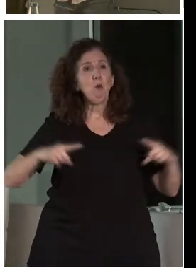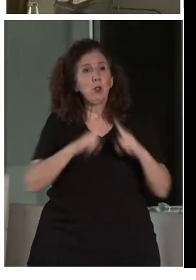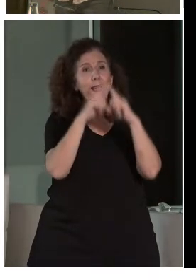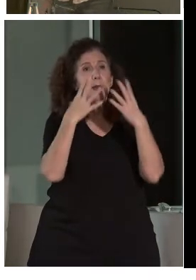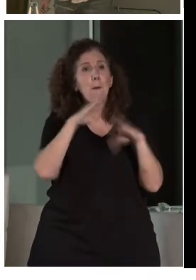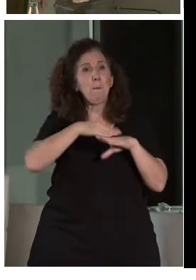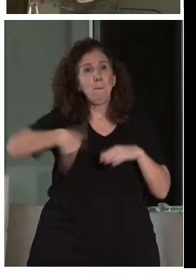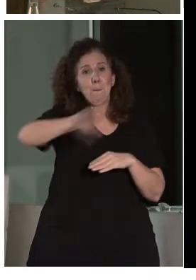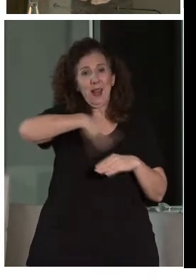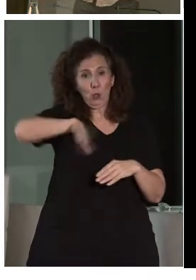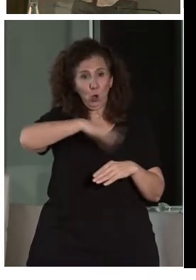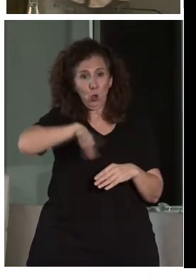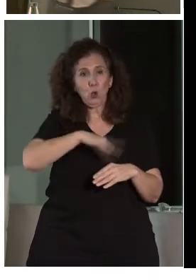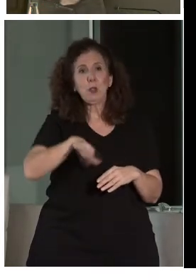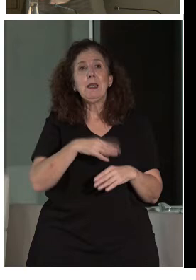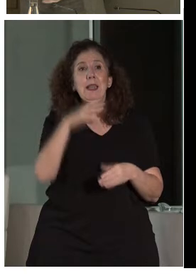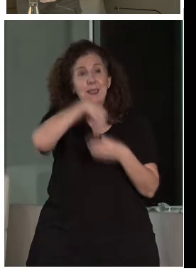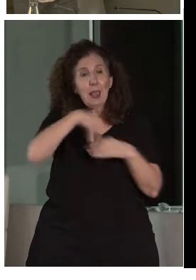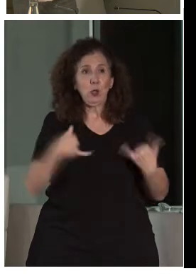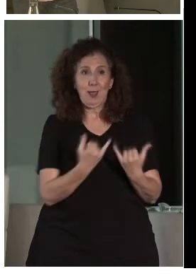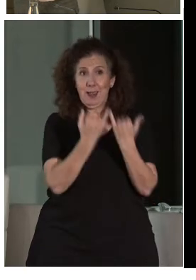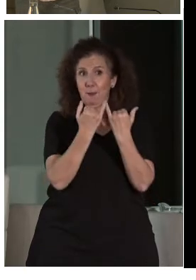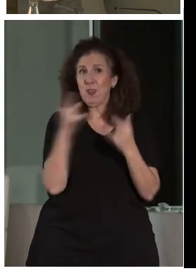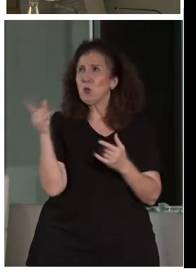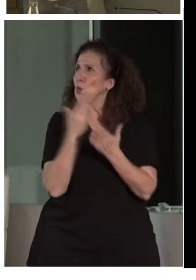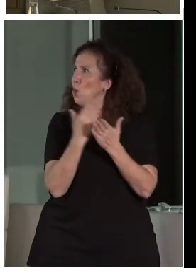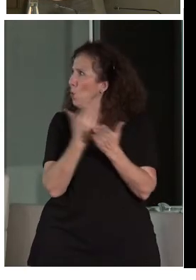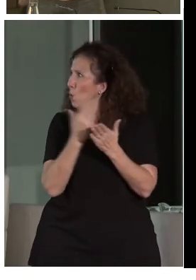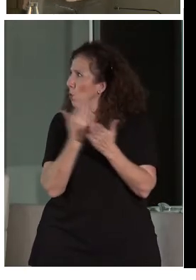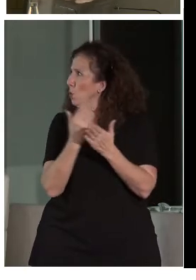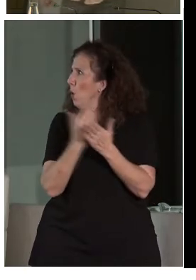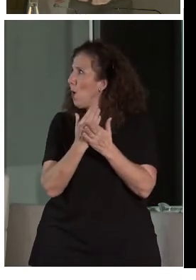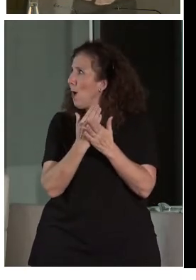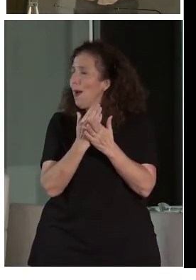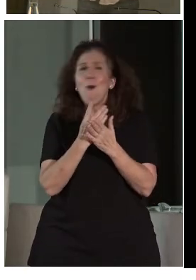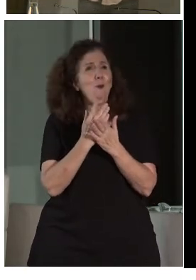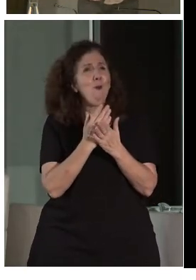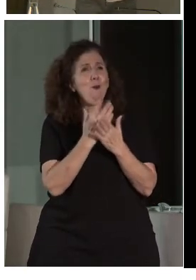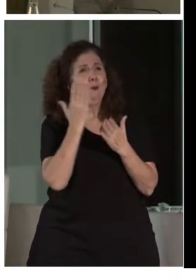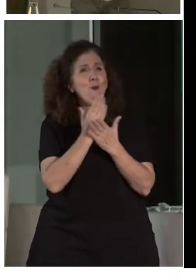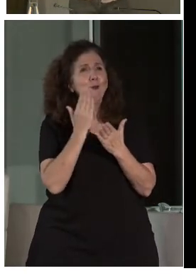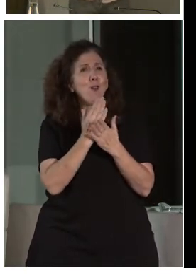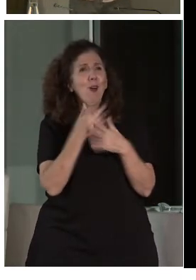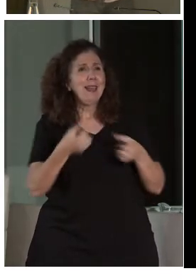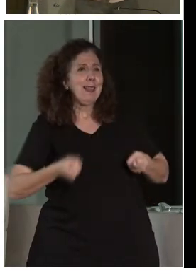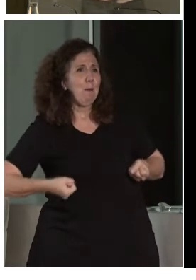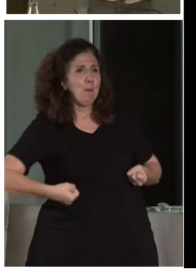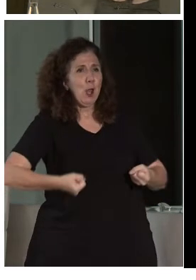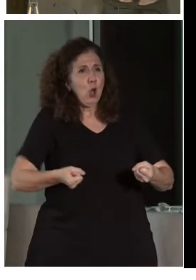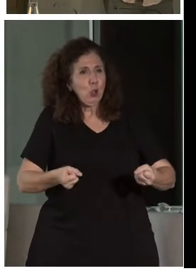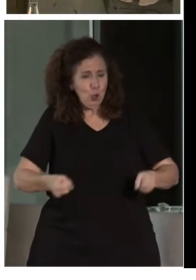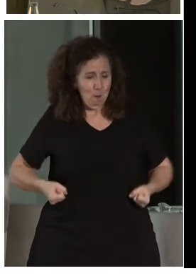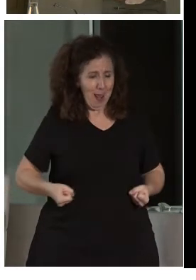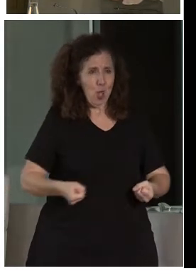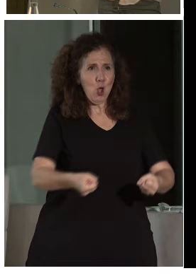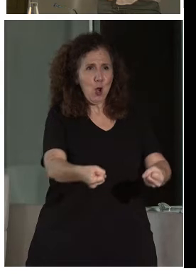está radicada en Tenerife. Fijaros, un curso de piloto de Yolet en el Parque Nacional de Garajonay. O sea, colaboramos a medias,